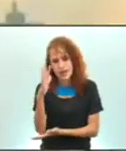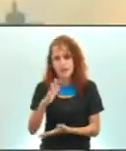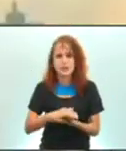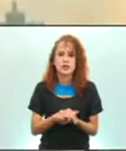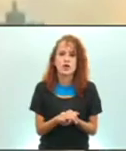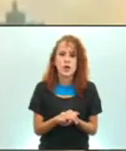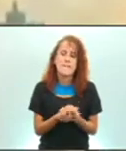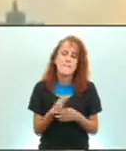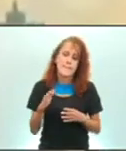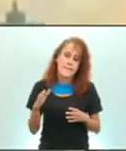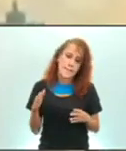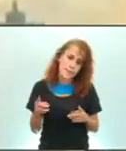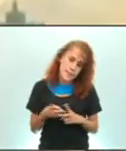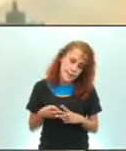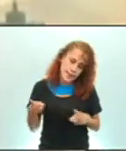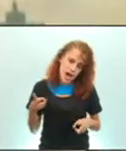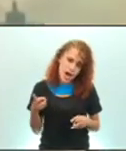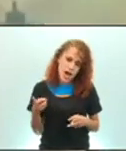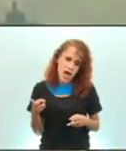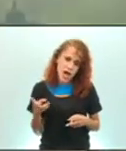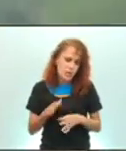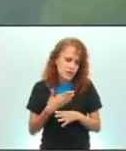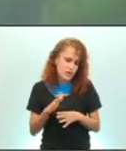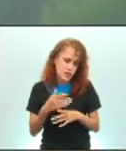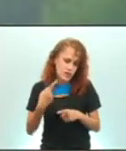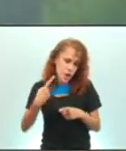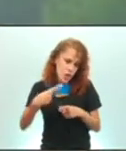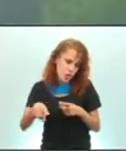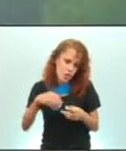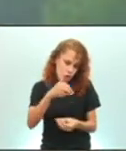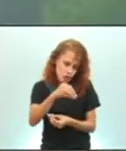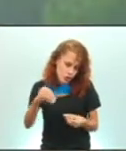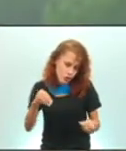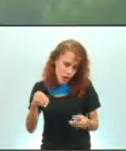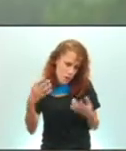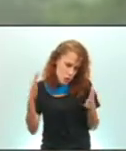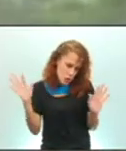diferenciarlo de otros cambios en el clima que se han originado por causas naturales.